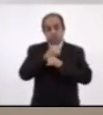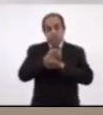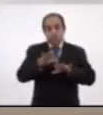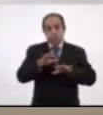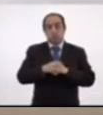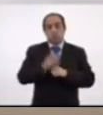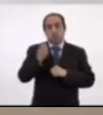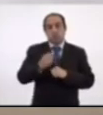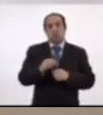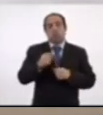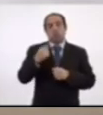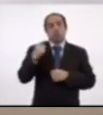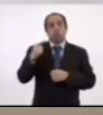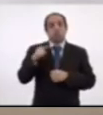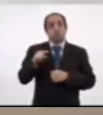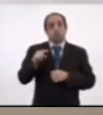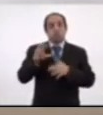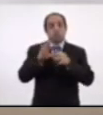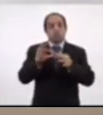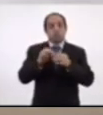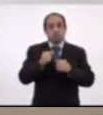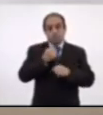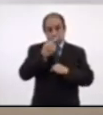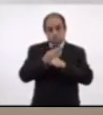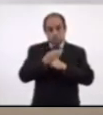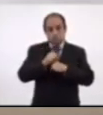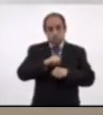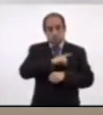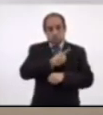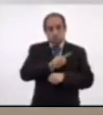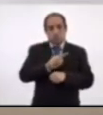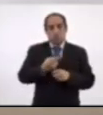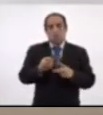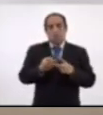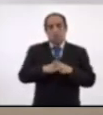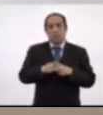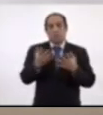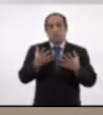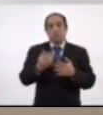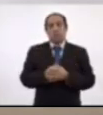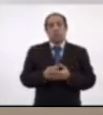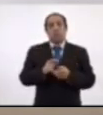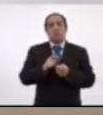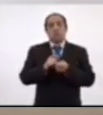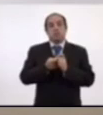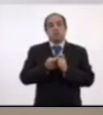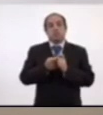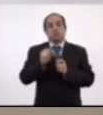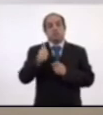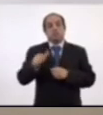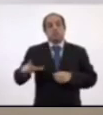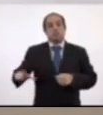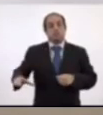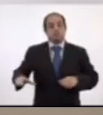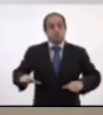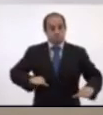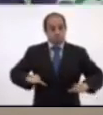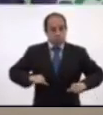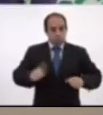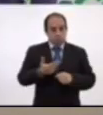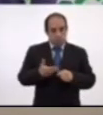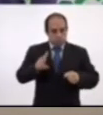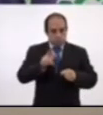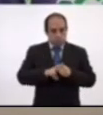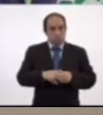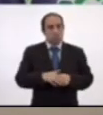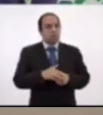orientación de la Secretaría de Salud de comenzar a hacer este restablecimiento de las otras actividades hospitalarias. Muy